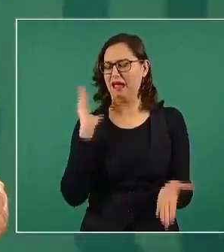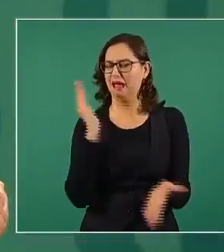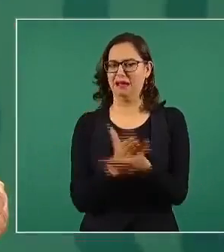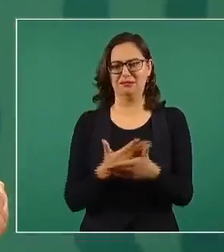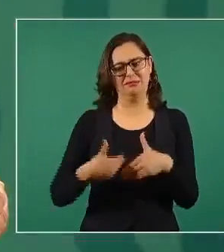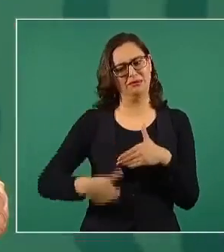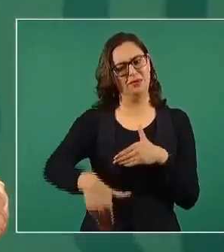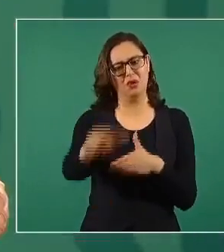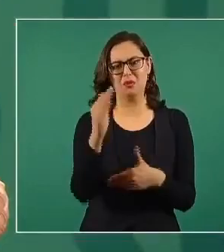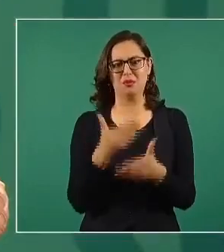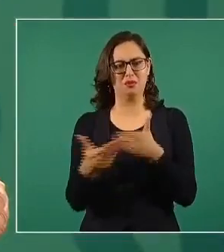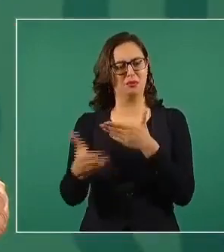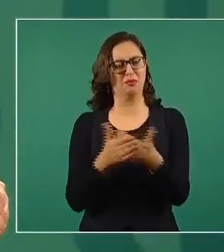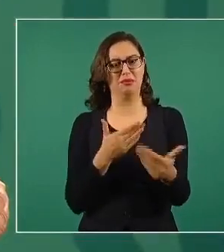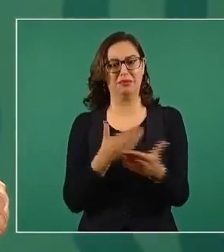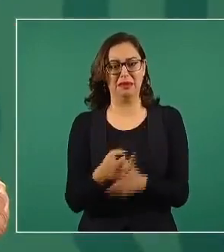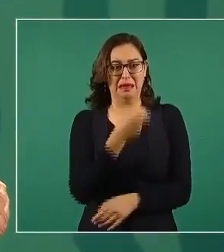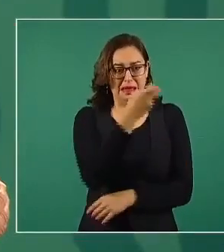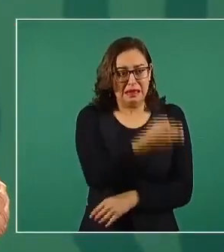es medieval,